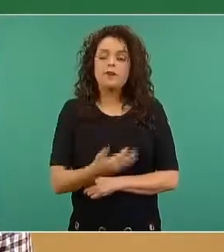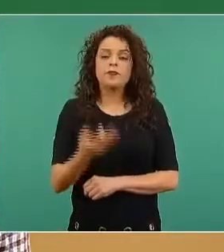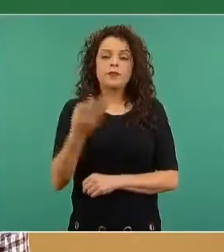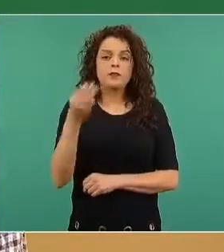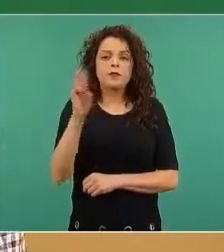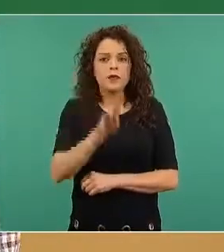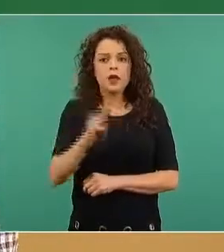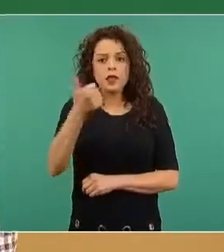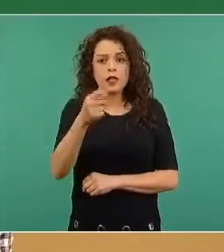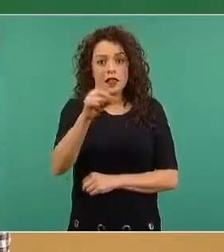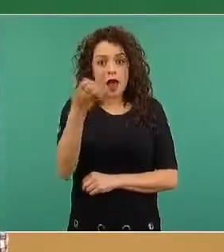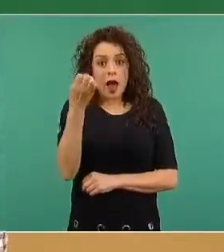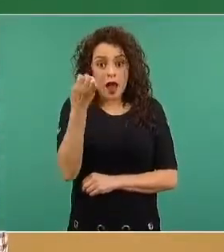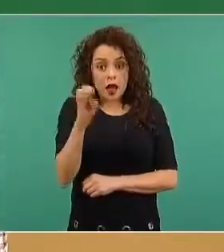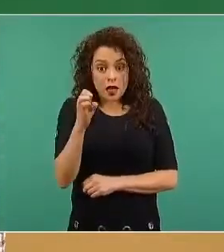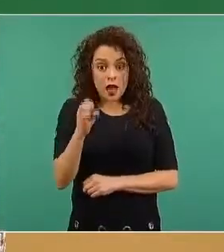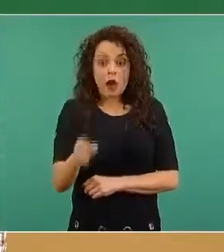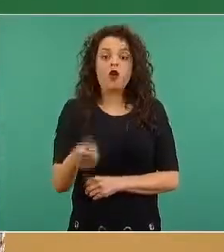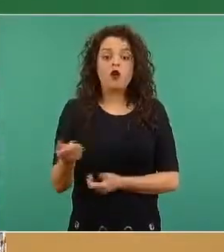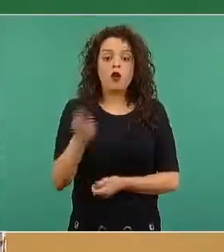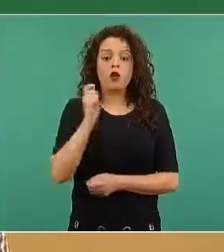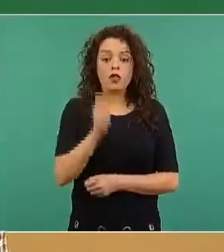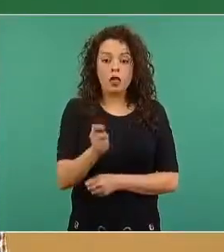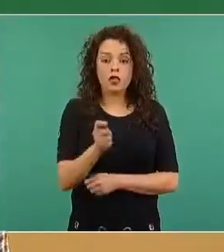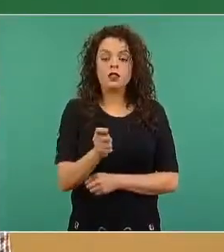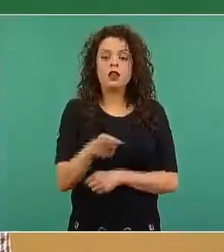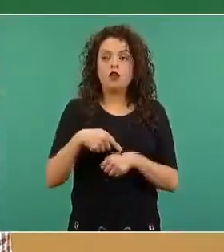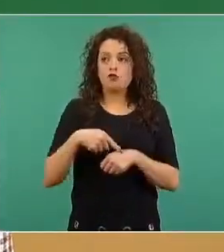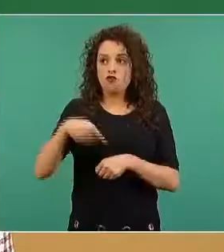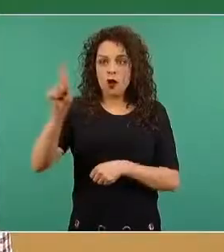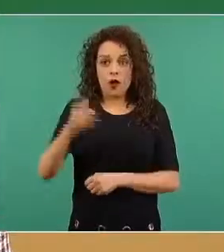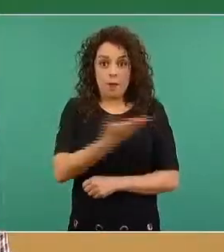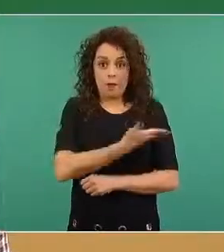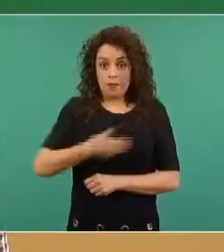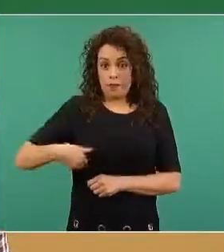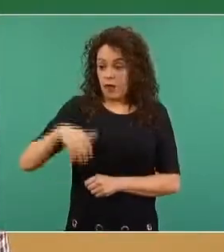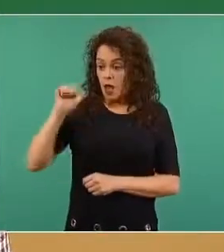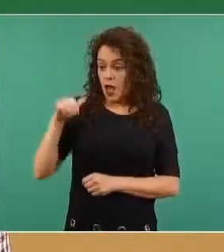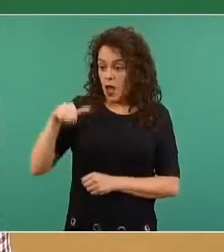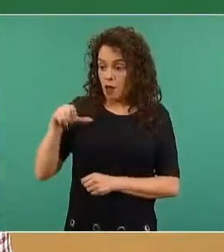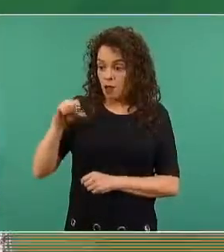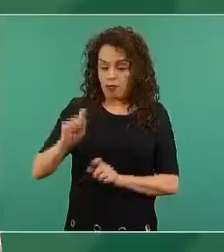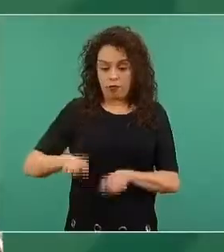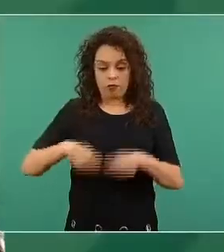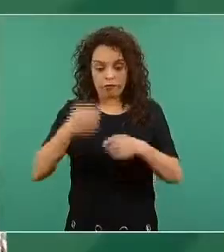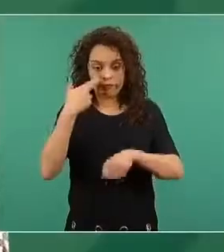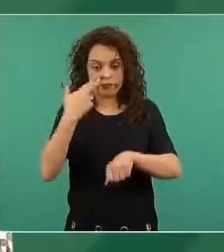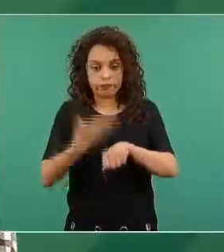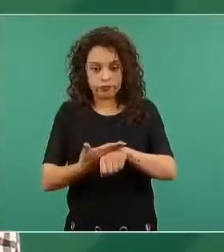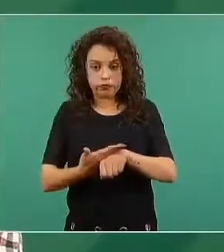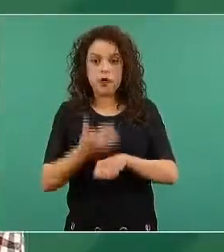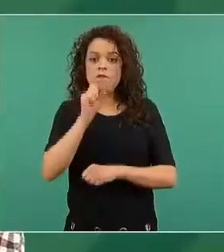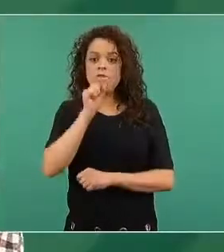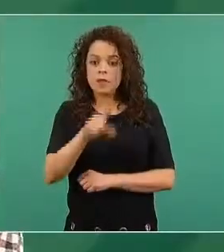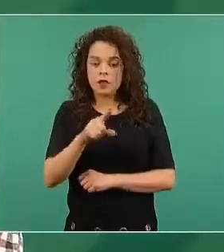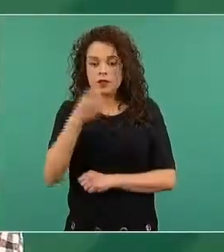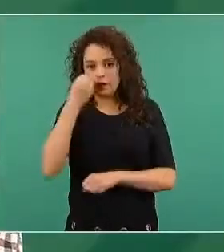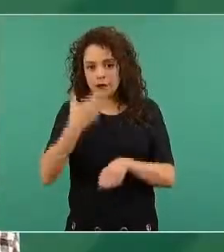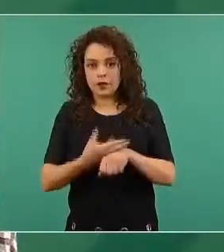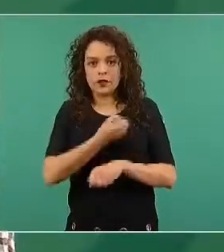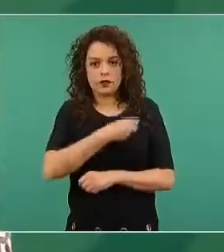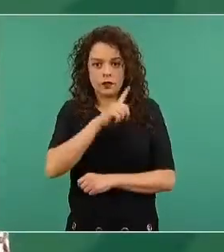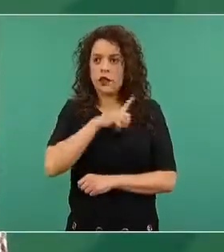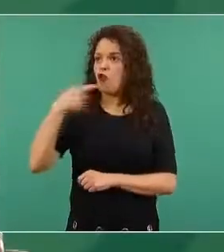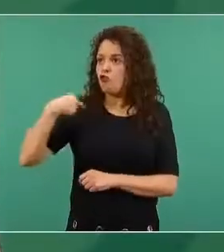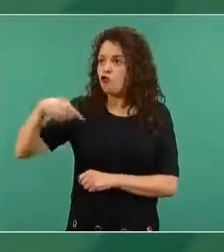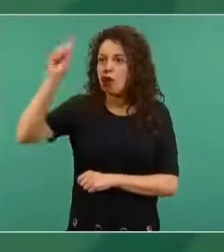enero fuimos en una misión especial encomendados por el presidente López Obrador y en mi caso también por el secretario de Salud, y fuimos a Argentina